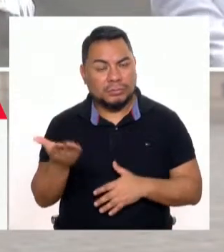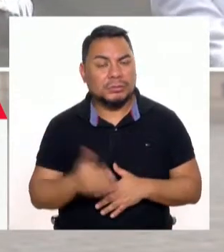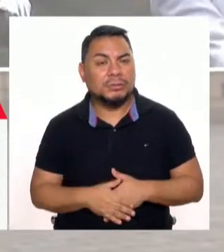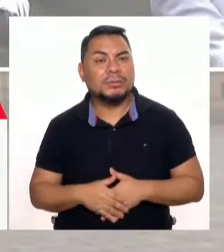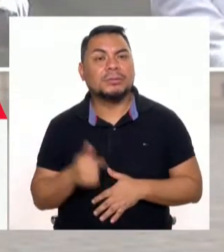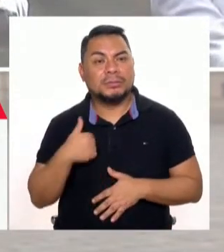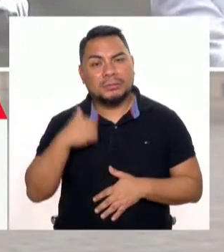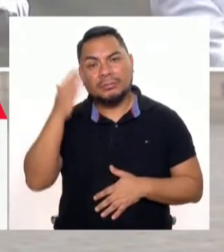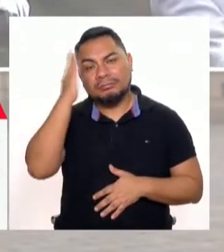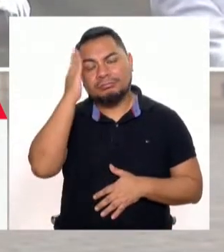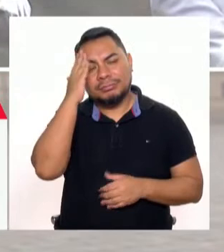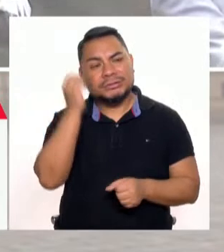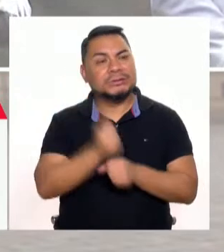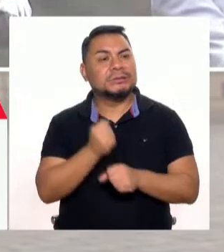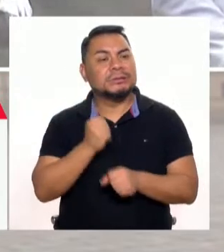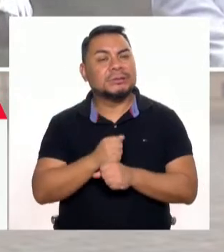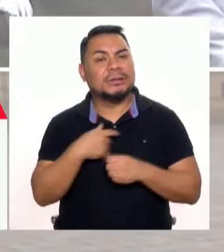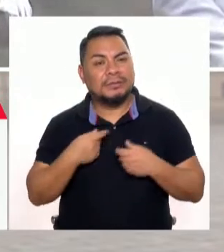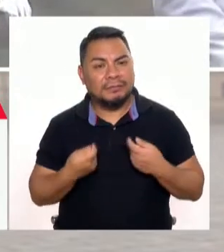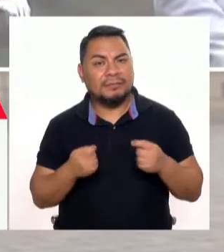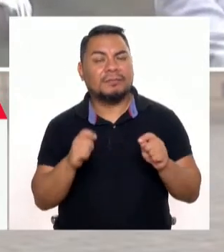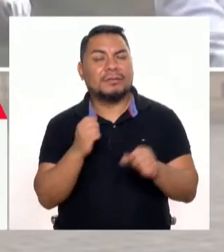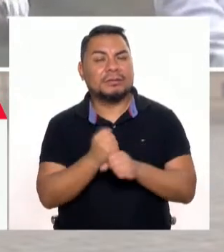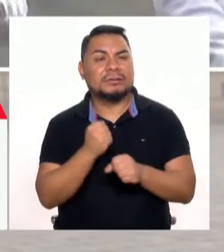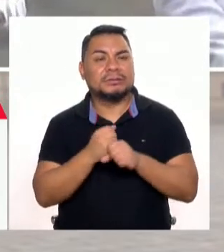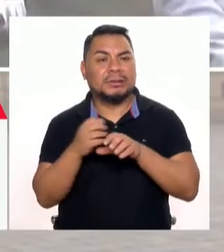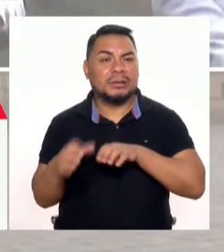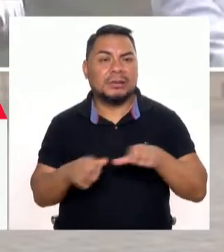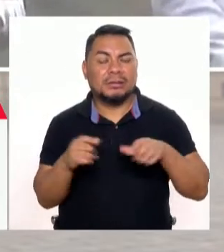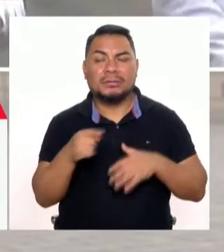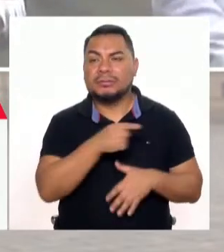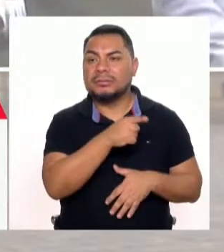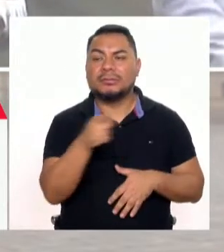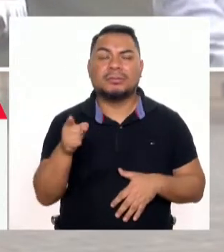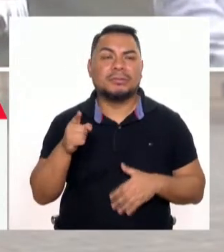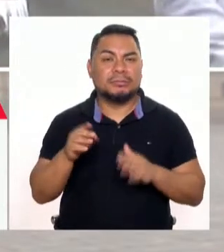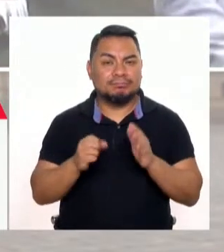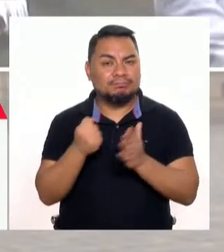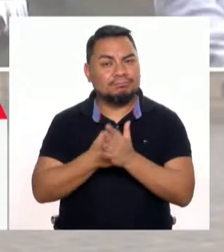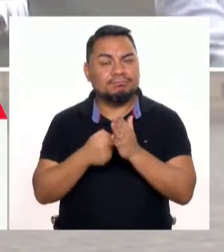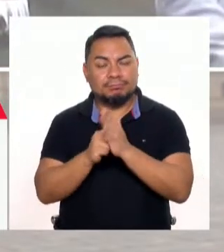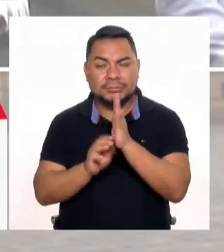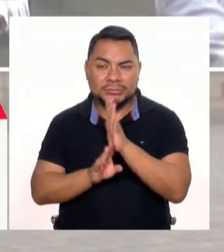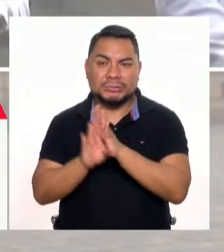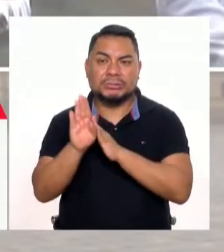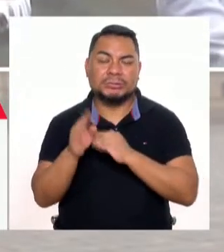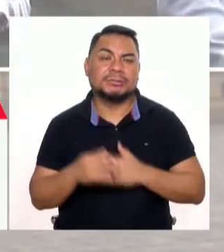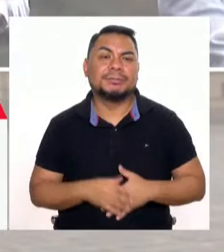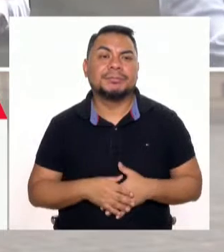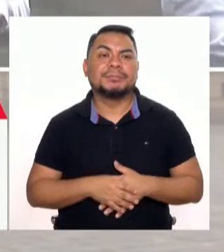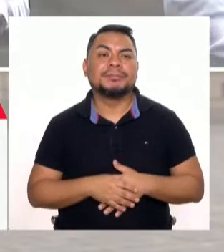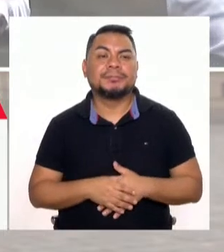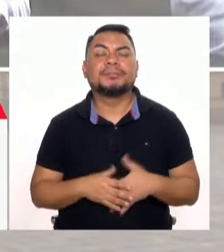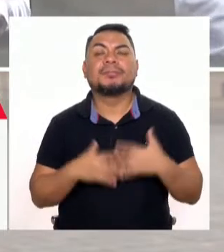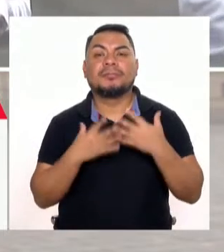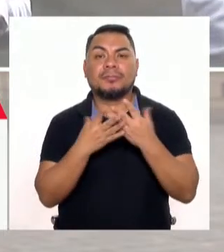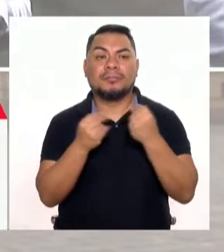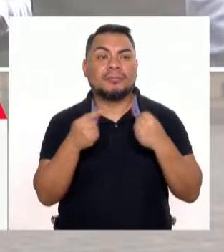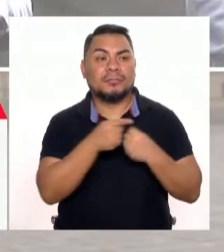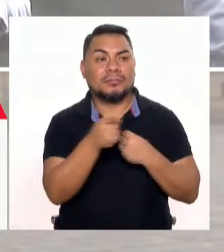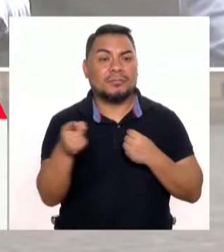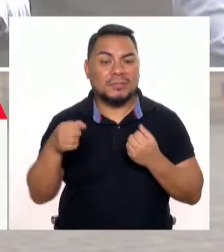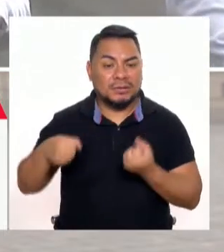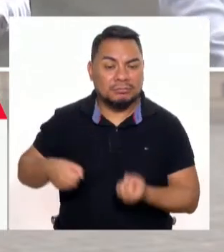sede del trabajo y del esfuerzo que realizan ustedes para salir adelante muchos son